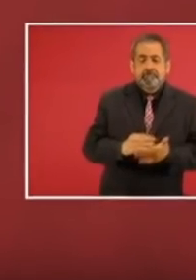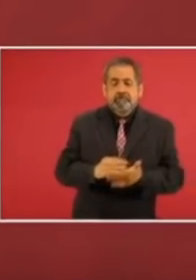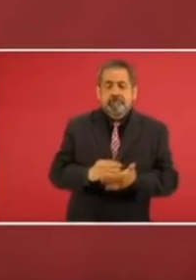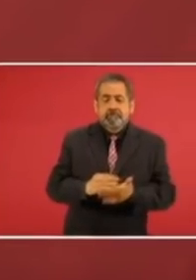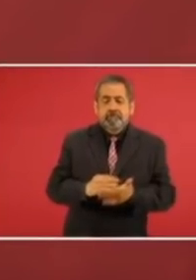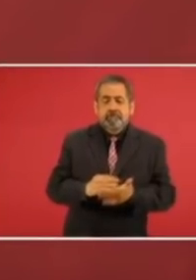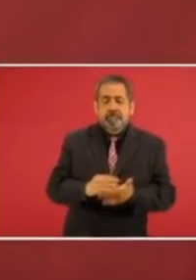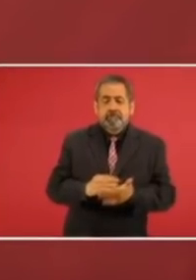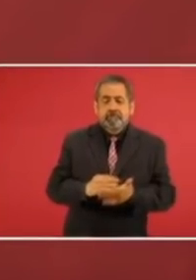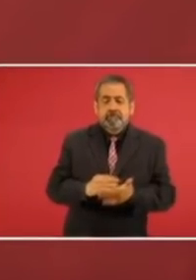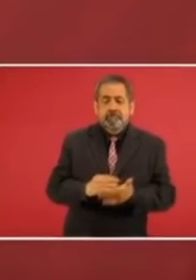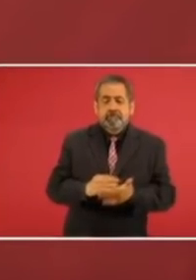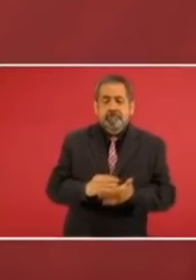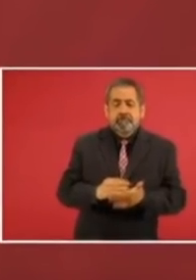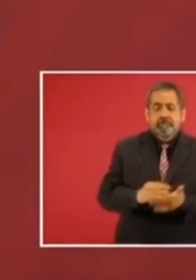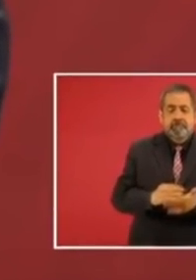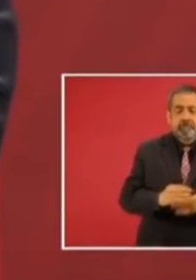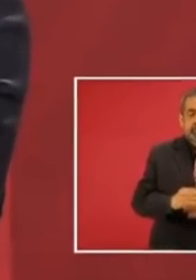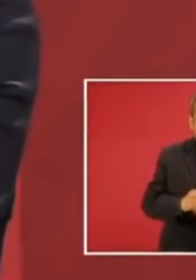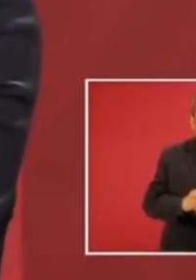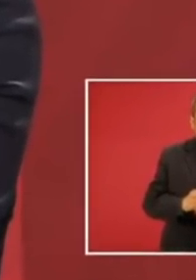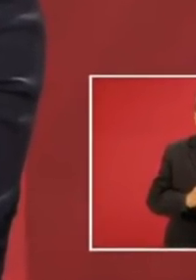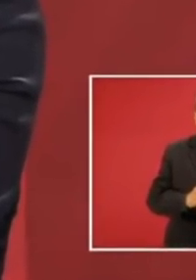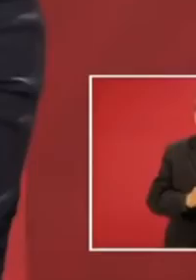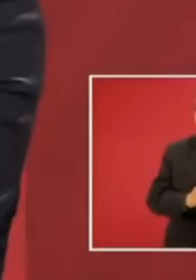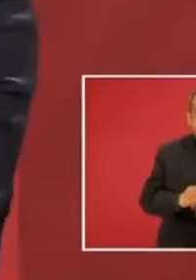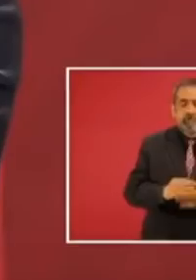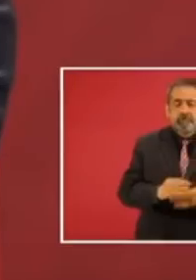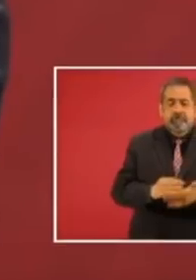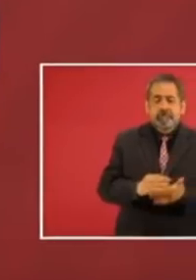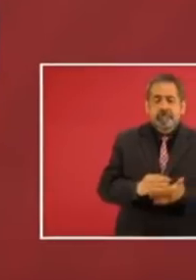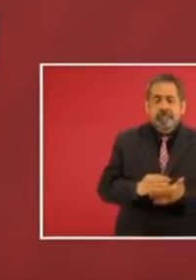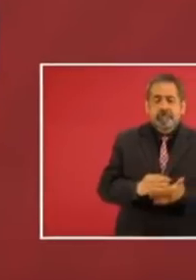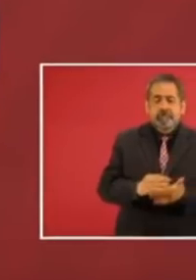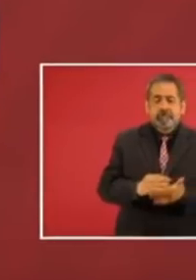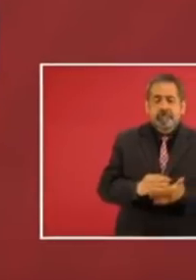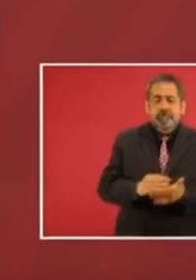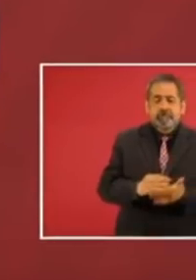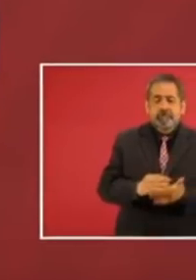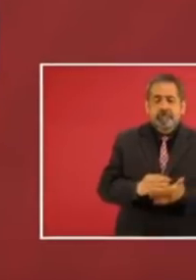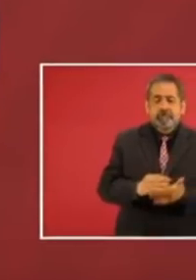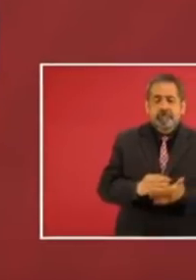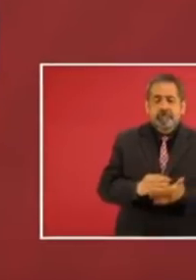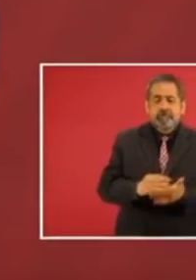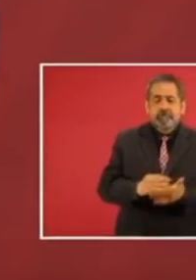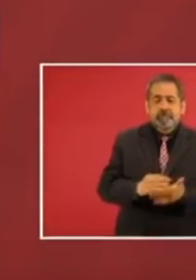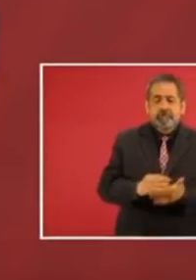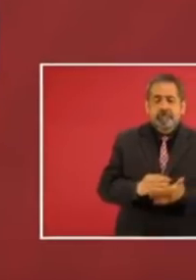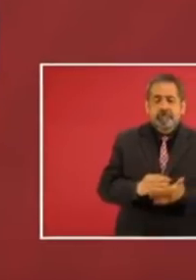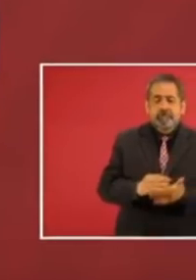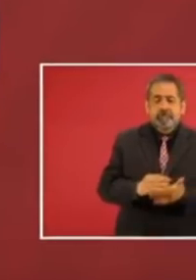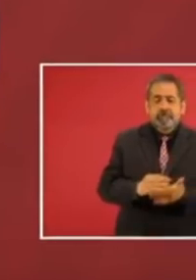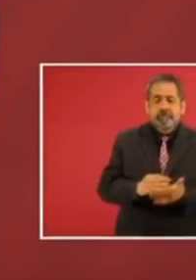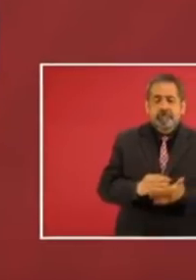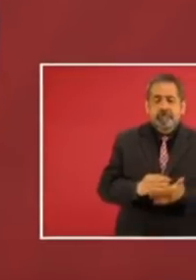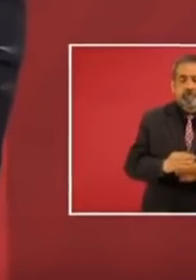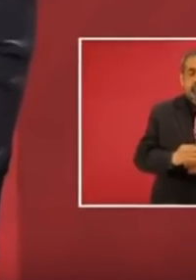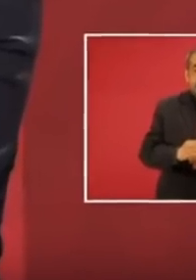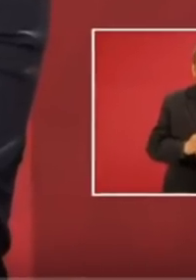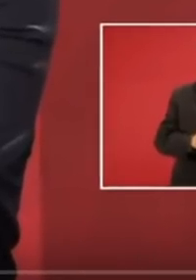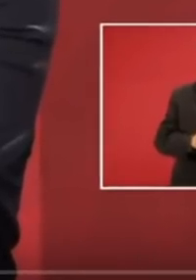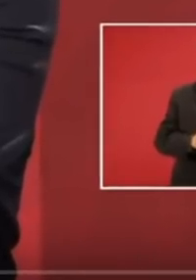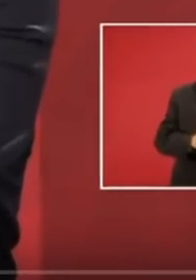los empresarios, pues que no sufran, que pues el pueblo bueno, el pueblo sabio, que sí batalle, pues al cabo el pueblo siempre ha